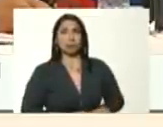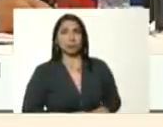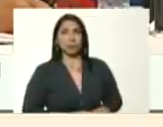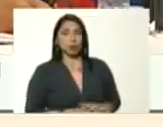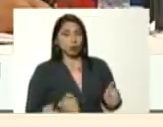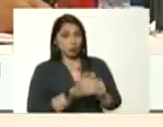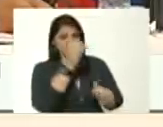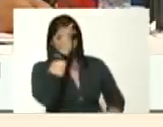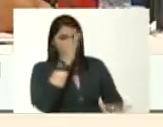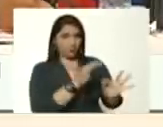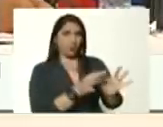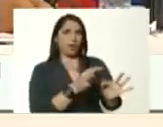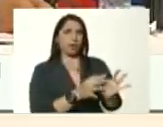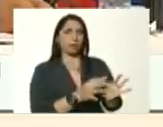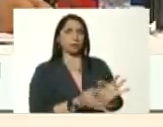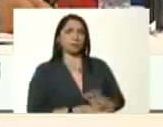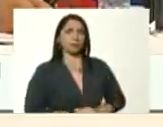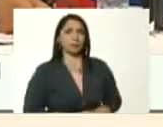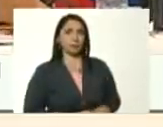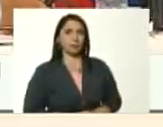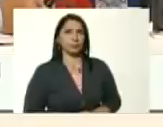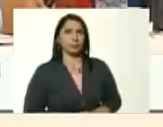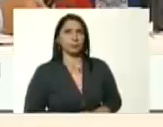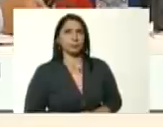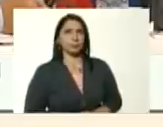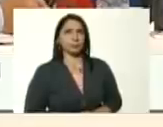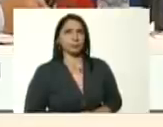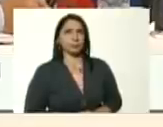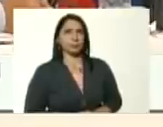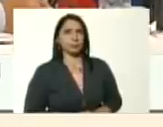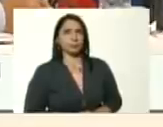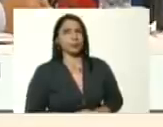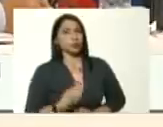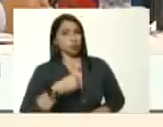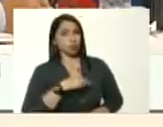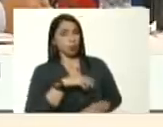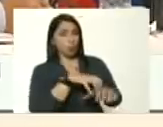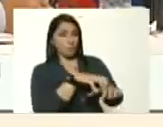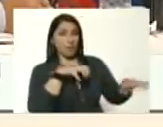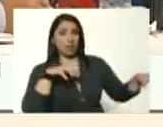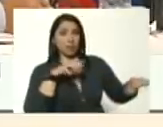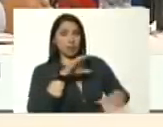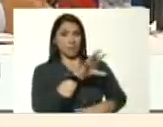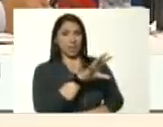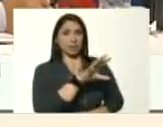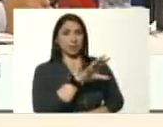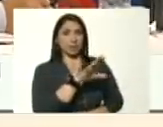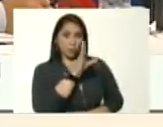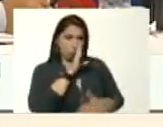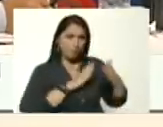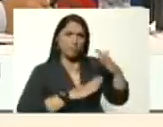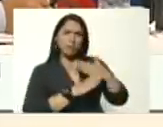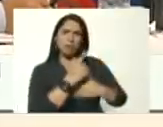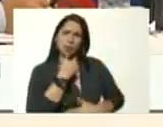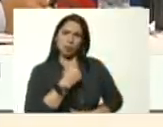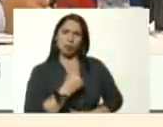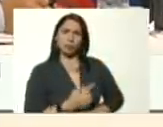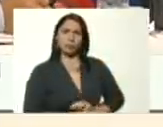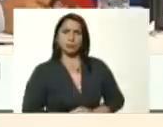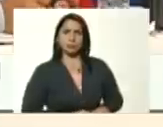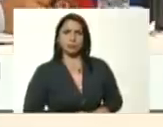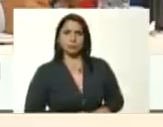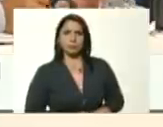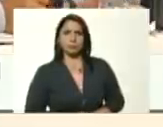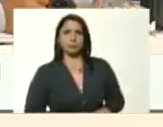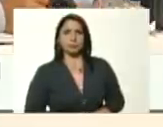sin sustento con sustento de que nosotros somos la mayoría de este país con humildad lo digo mucha humildad